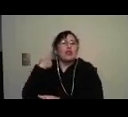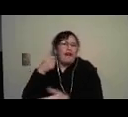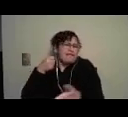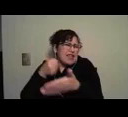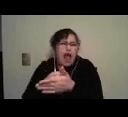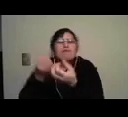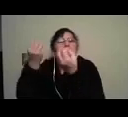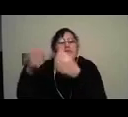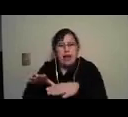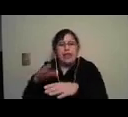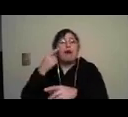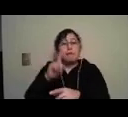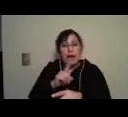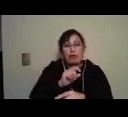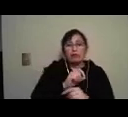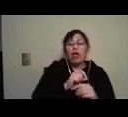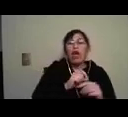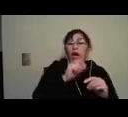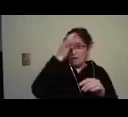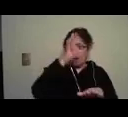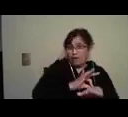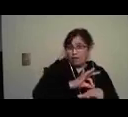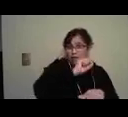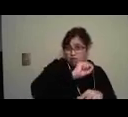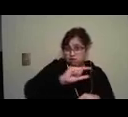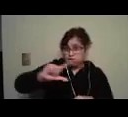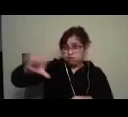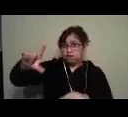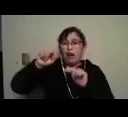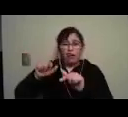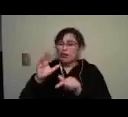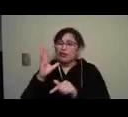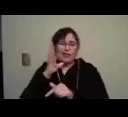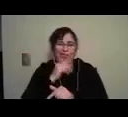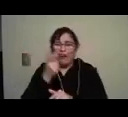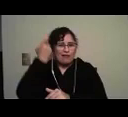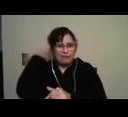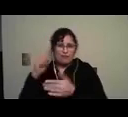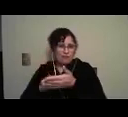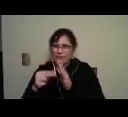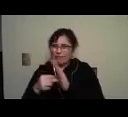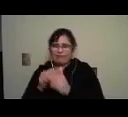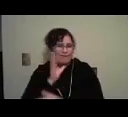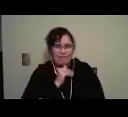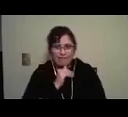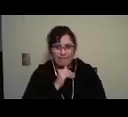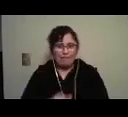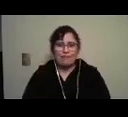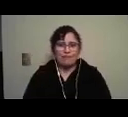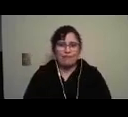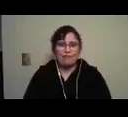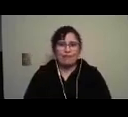general, como evolución de la enfermedad desde etapa inicial a intermedia, no hay alteraciones de conciencia, ¿ya?